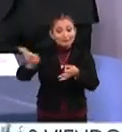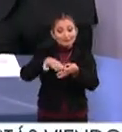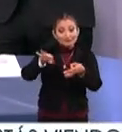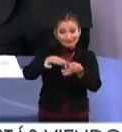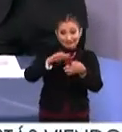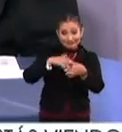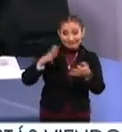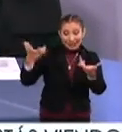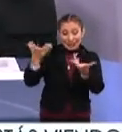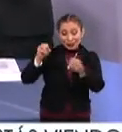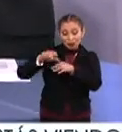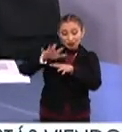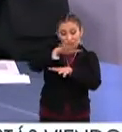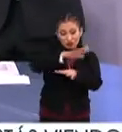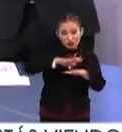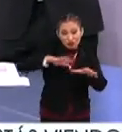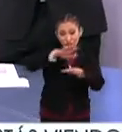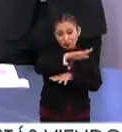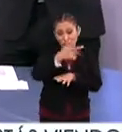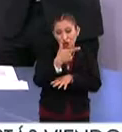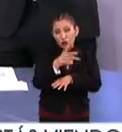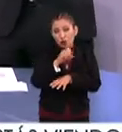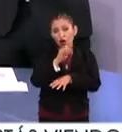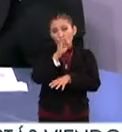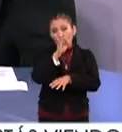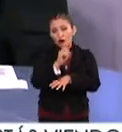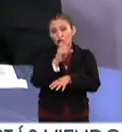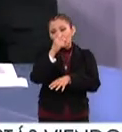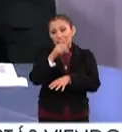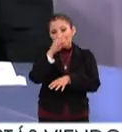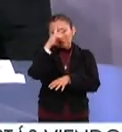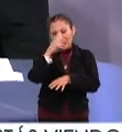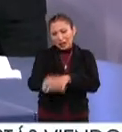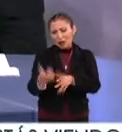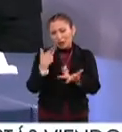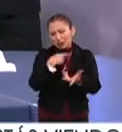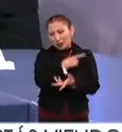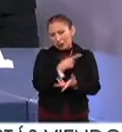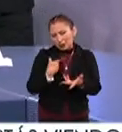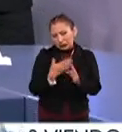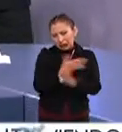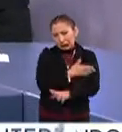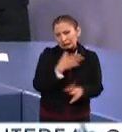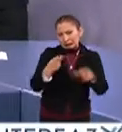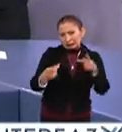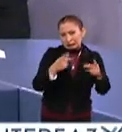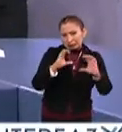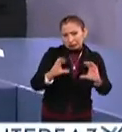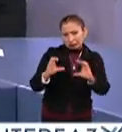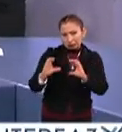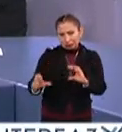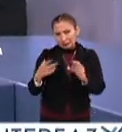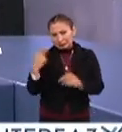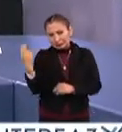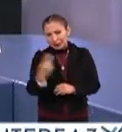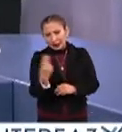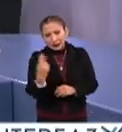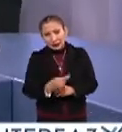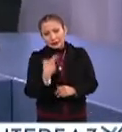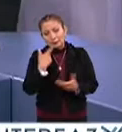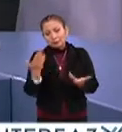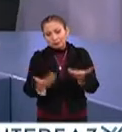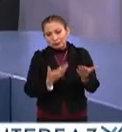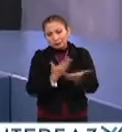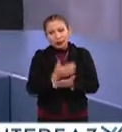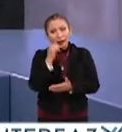están generándose en las costas del Golfo de México, así que pues hay que tomar las precauciones correspondientes necesarias, las que